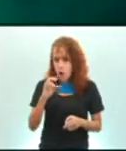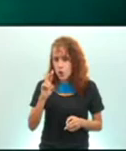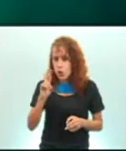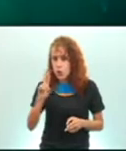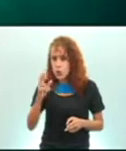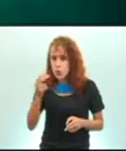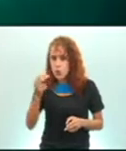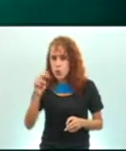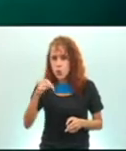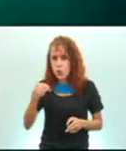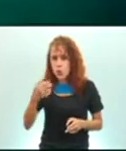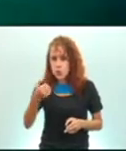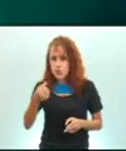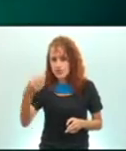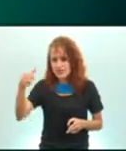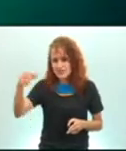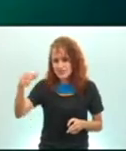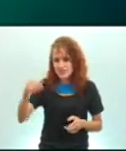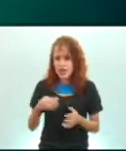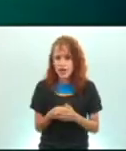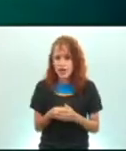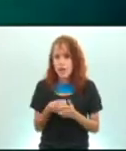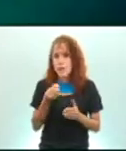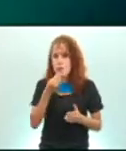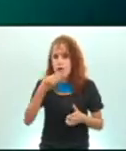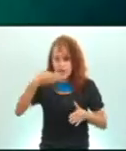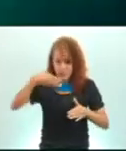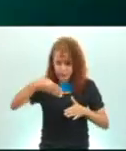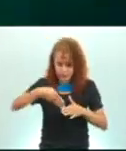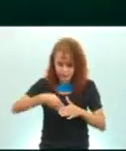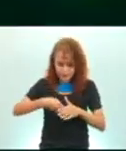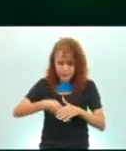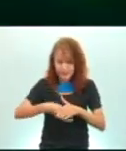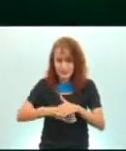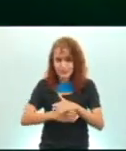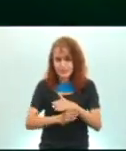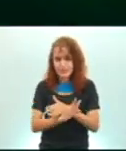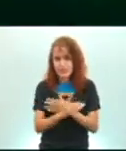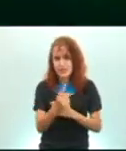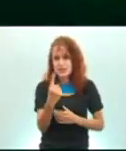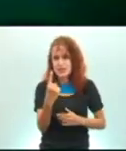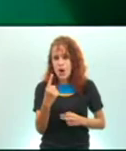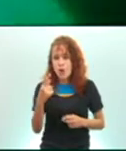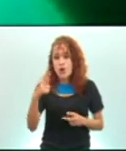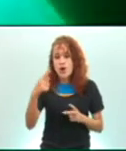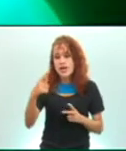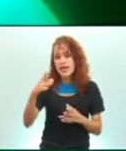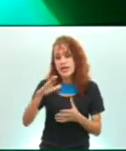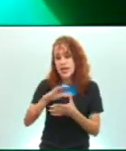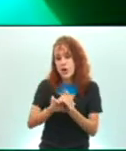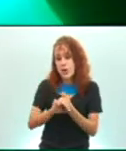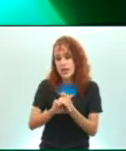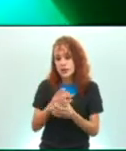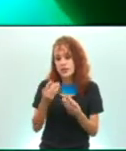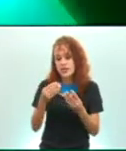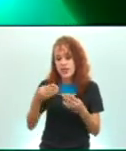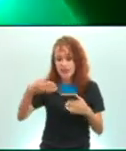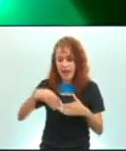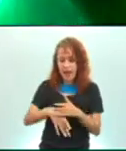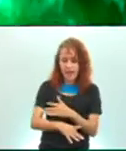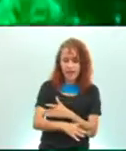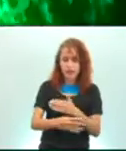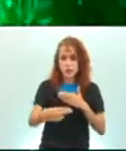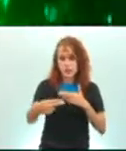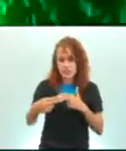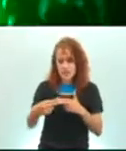intrusión salina pudiera penetrar en los próximos 50 o 100 años hasta 1,5 kilómetros tierra adentro y